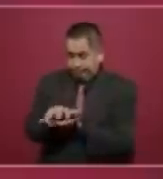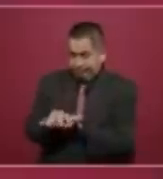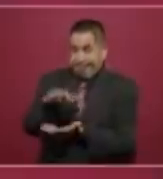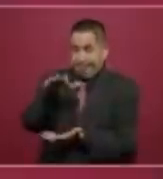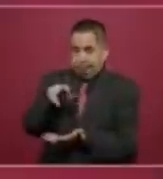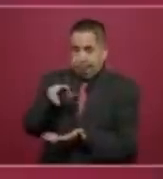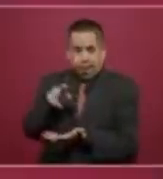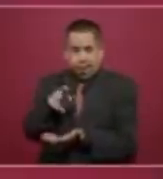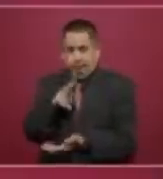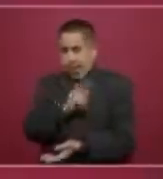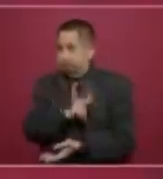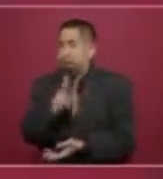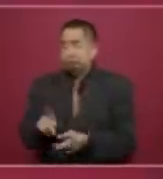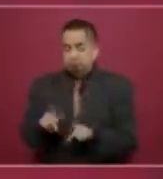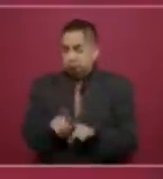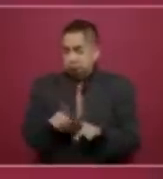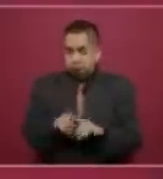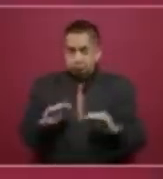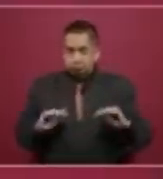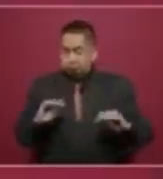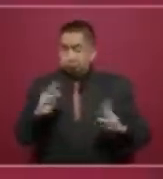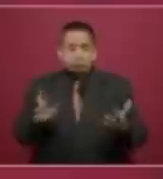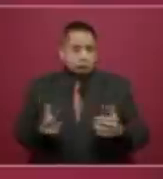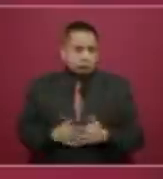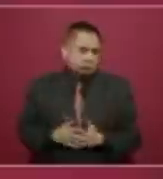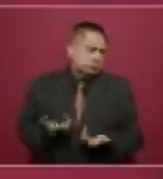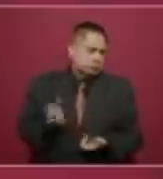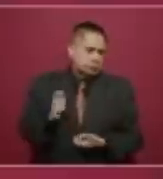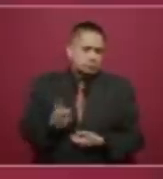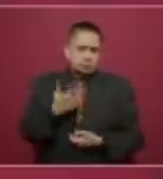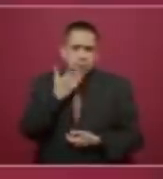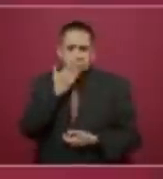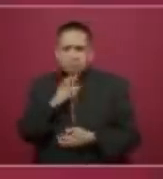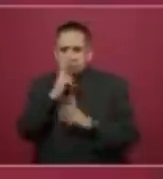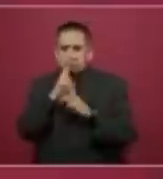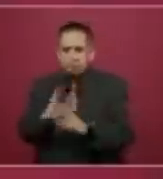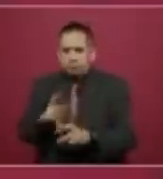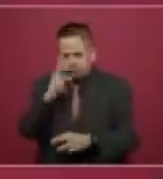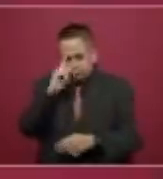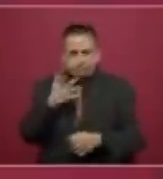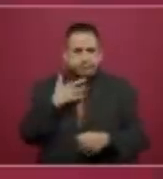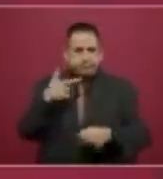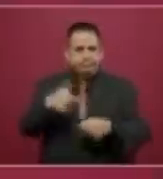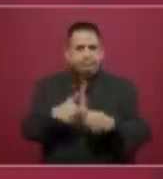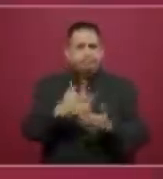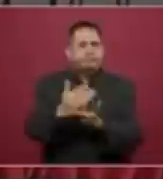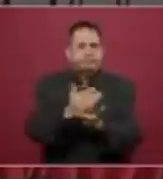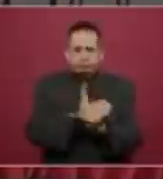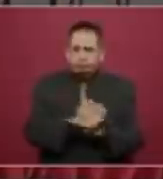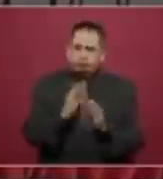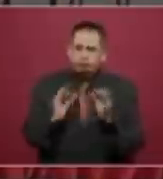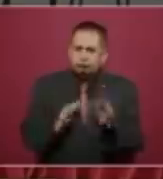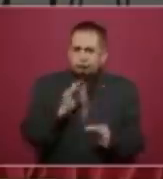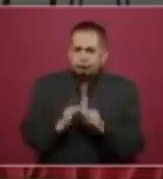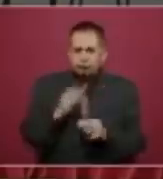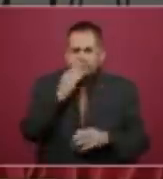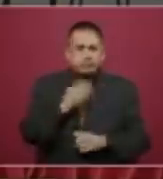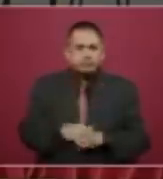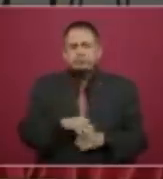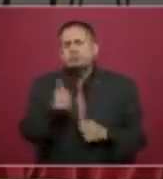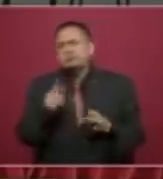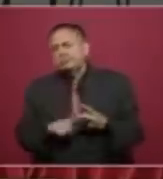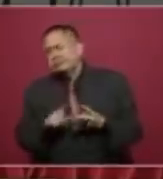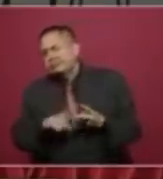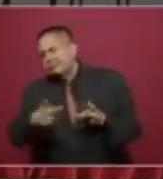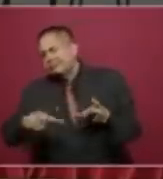Entonces, sí hay resultados en el combate a la corrupción. ¿Lo otro que